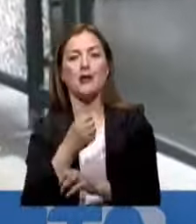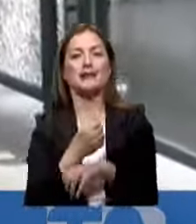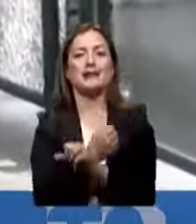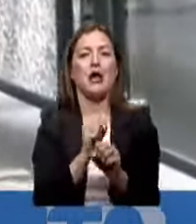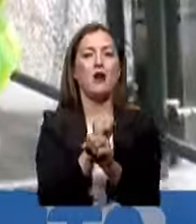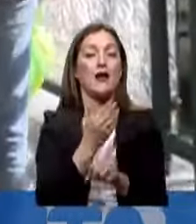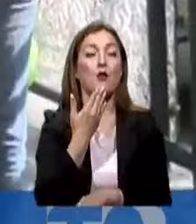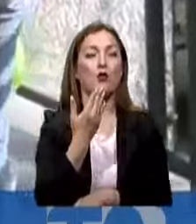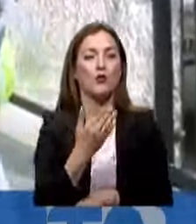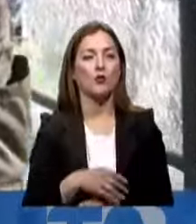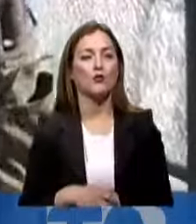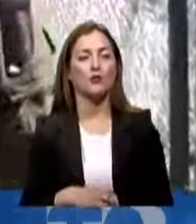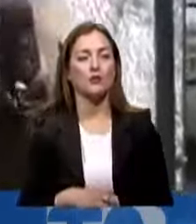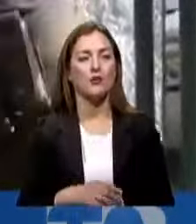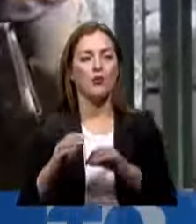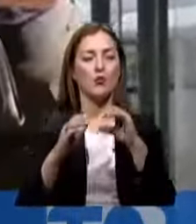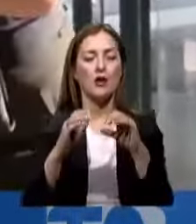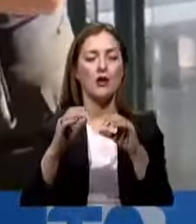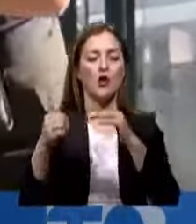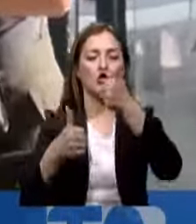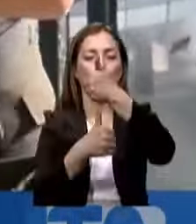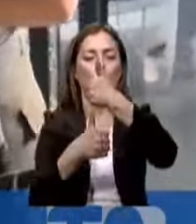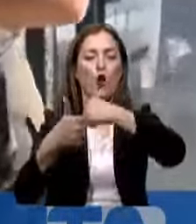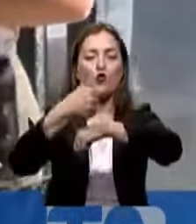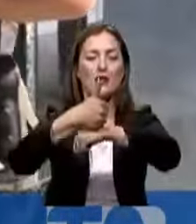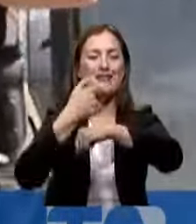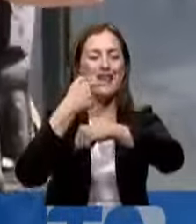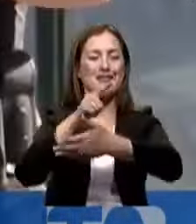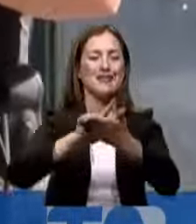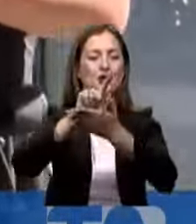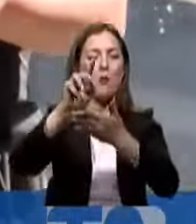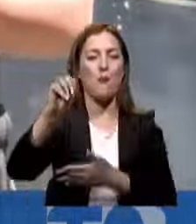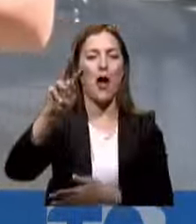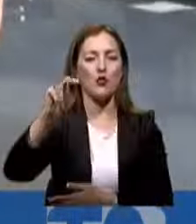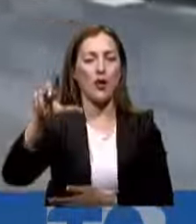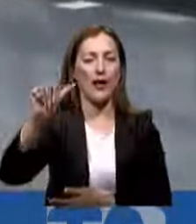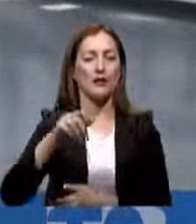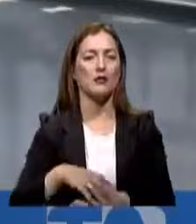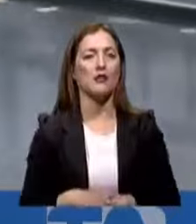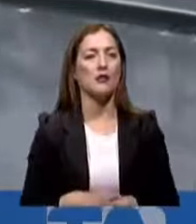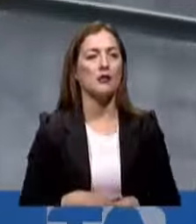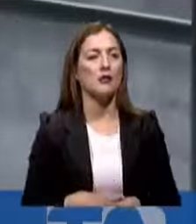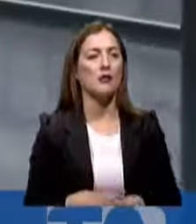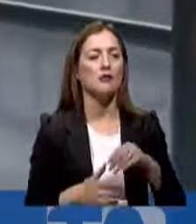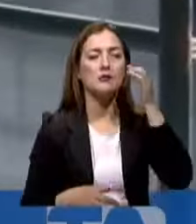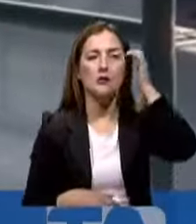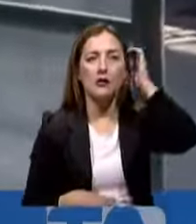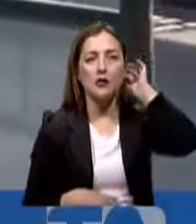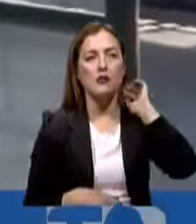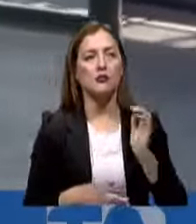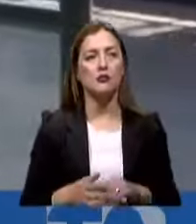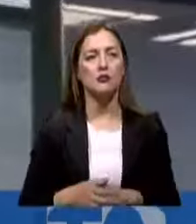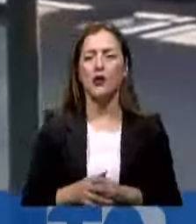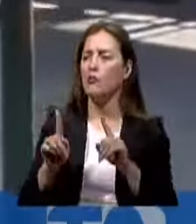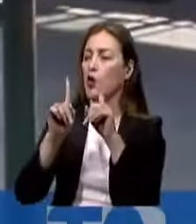y queremos conversar sobre este tema con Freddy Raza, subcomandante del distrito Manuela Sáenz. Muy buenos días, cuéntenos de esta iniciativa, son buenas